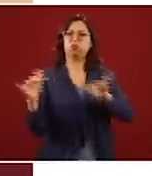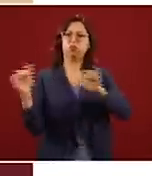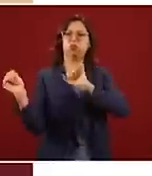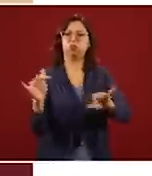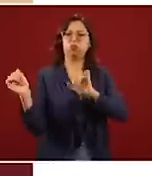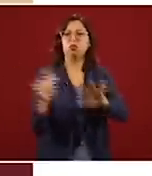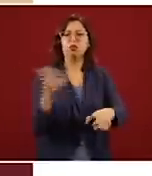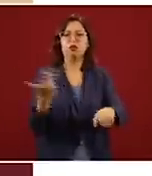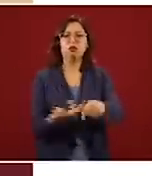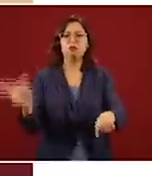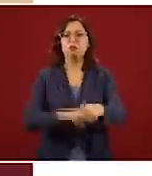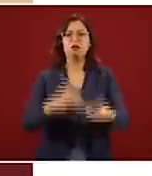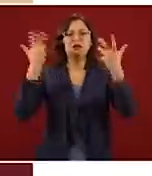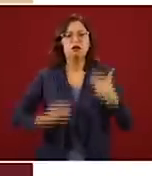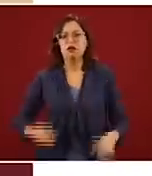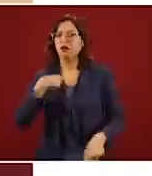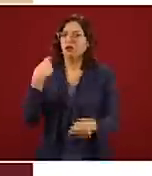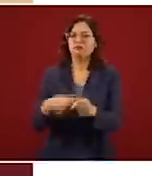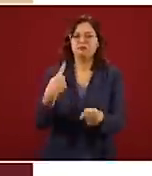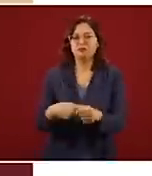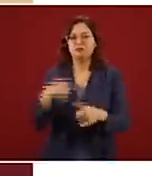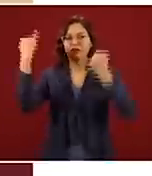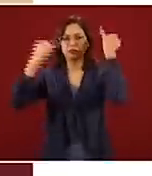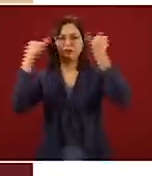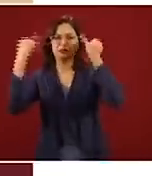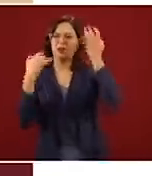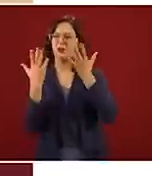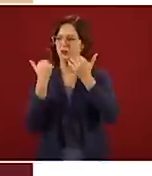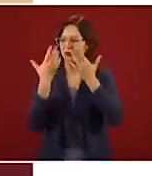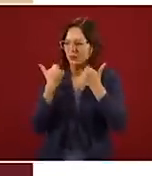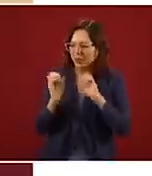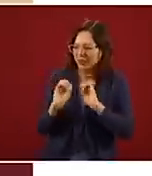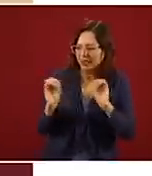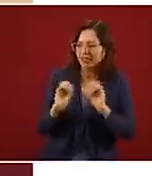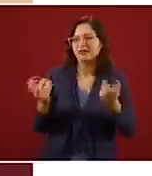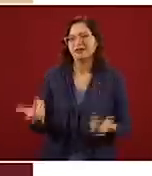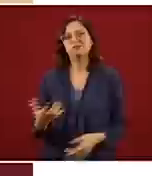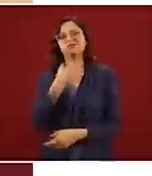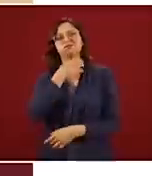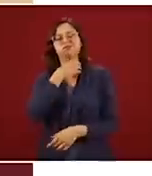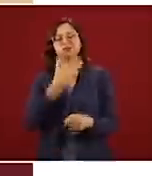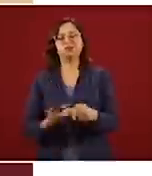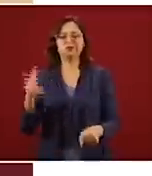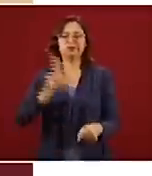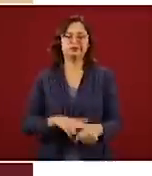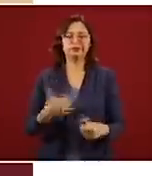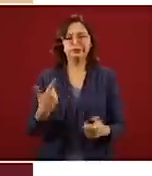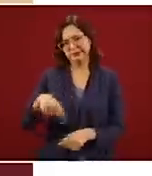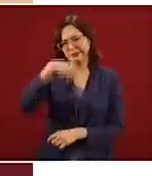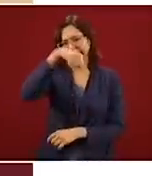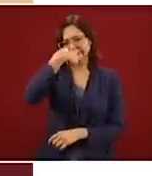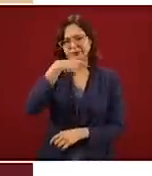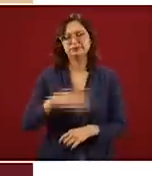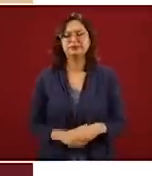reacciones de pánico. Esto que se ve ahí es por institución, el número de camas de atención en